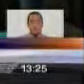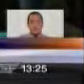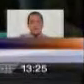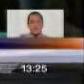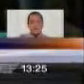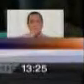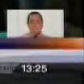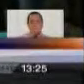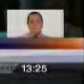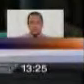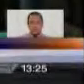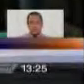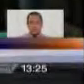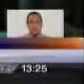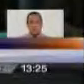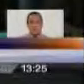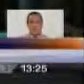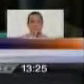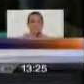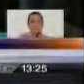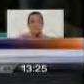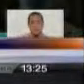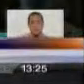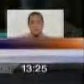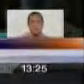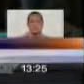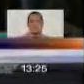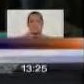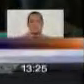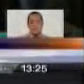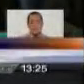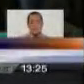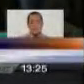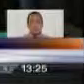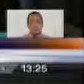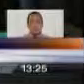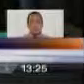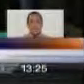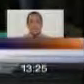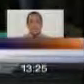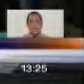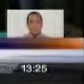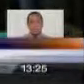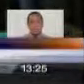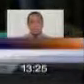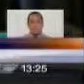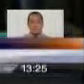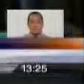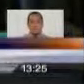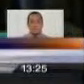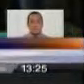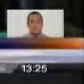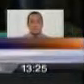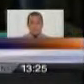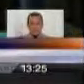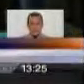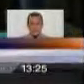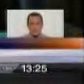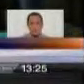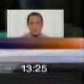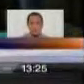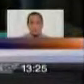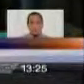defensa de los comandos de Chavín de Huántar, todos los actos que realicé como agente fueron de dominio público.